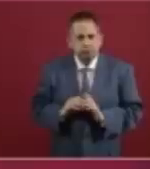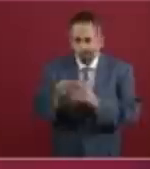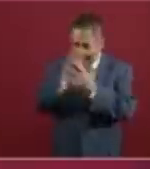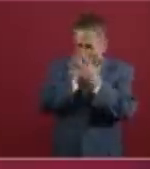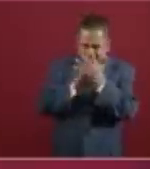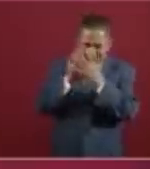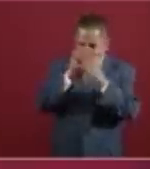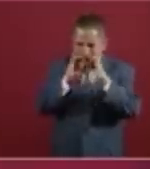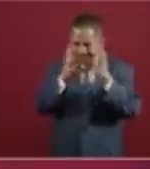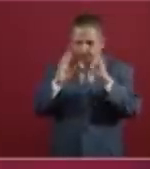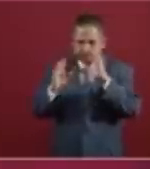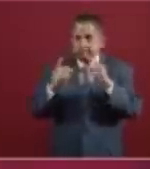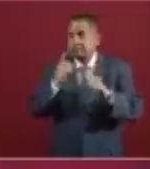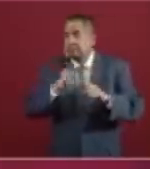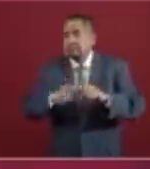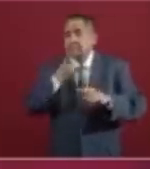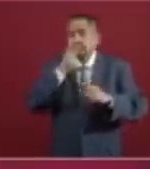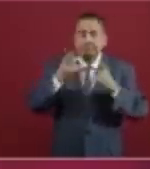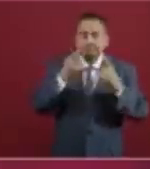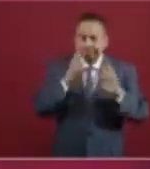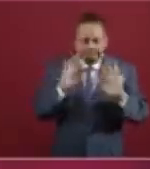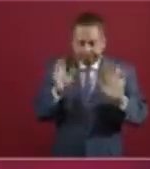polarización,